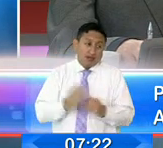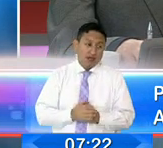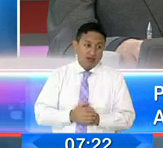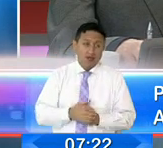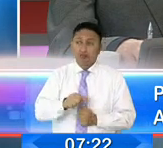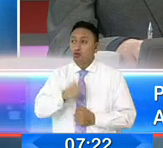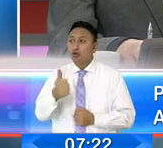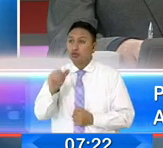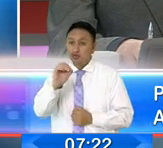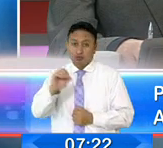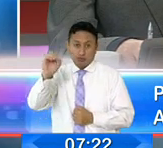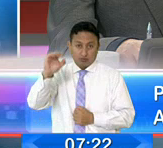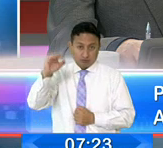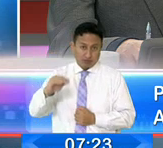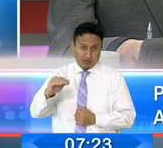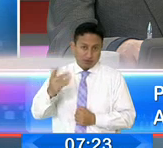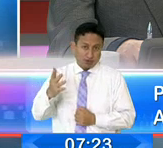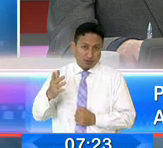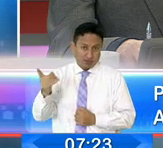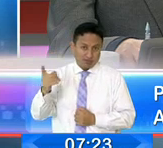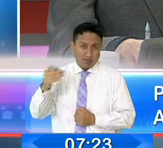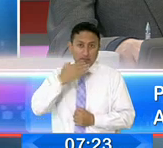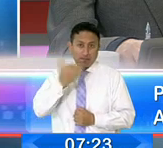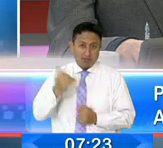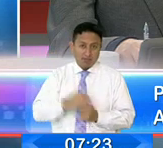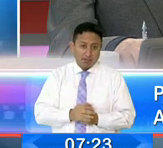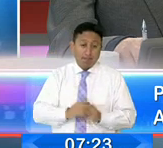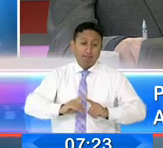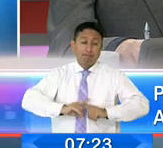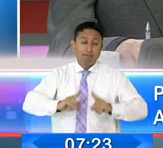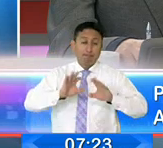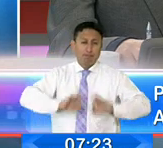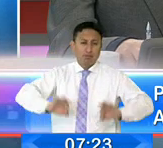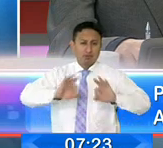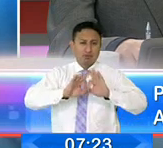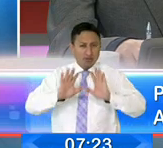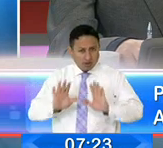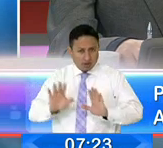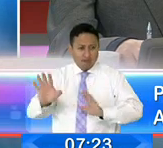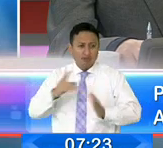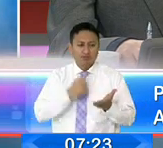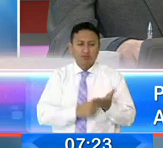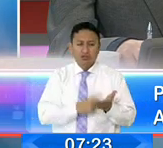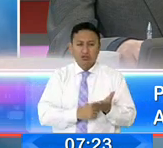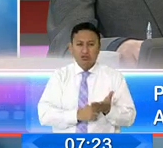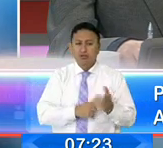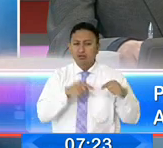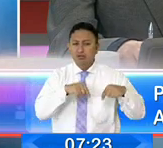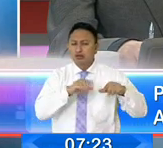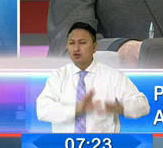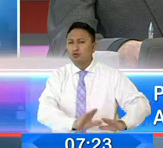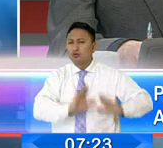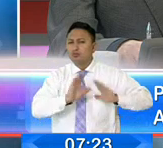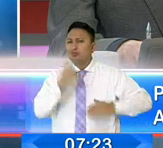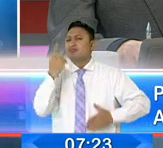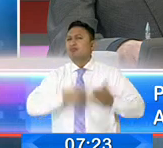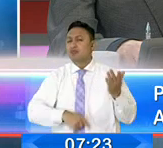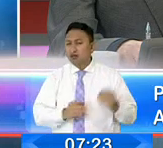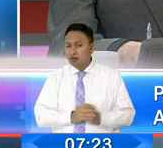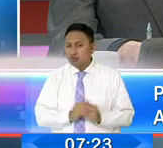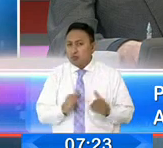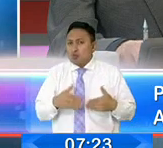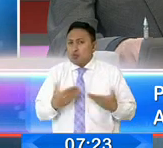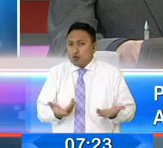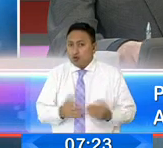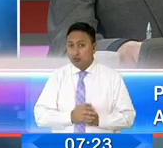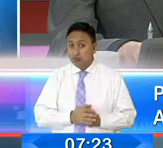obtener mejores tasas en el mercado. Sin embargo, también es importante analizar cuáles son los compromisos a los que hemos llegado. Se ha